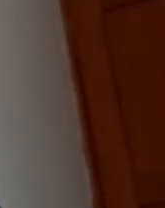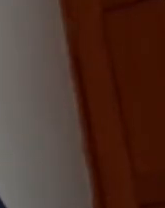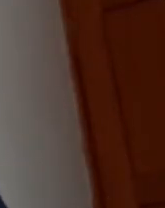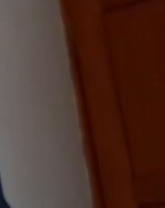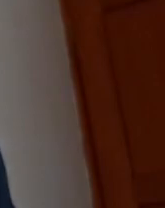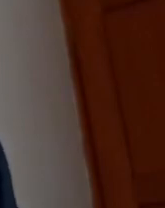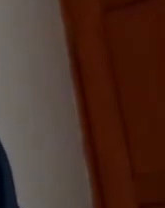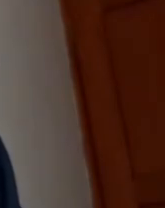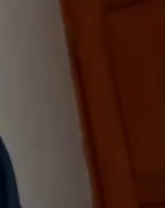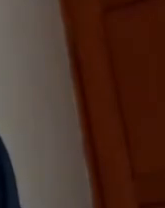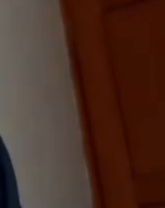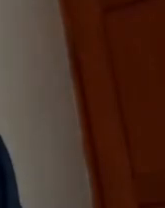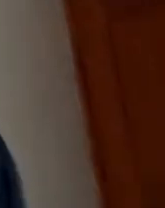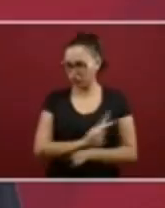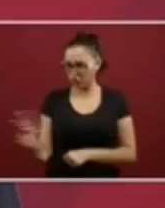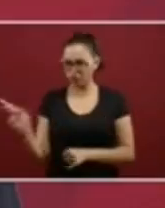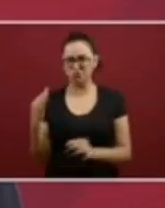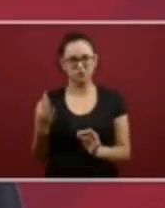en el Mundo.